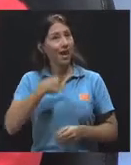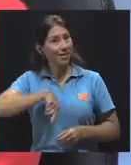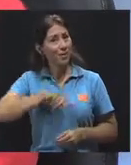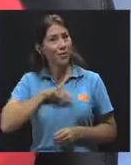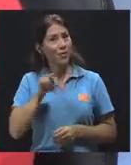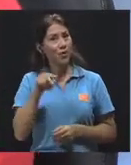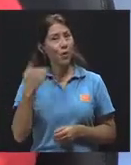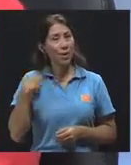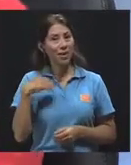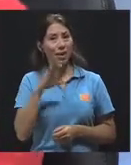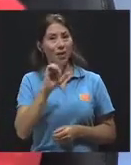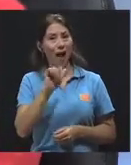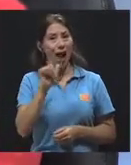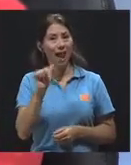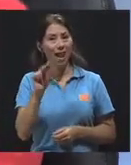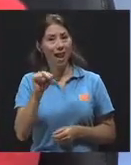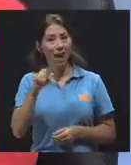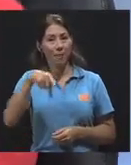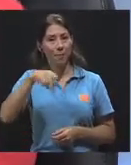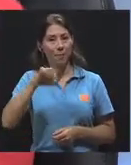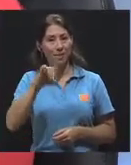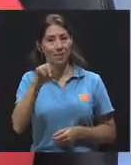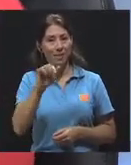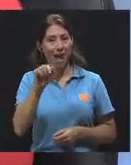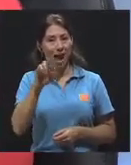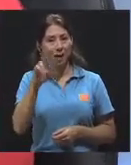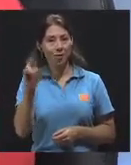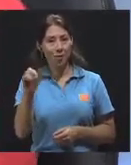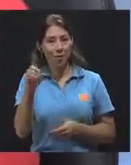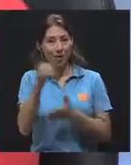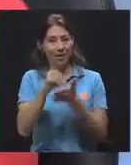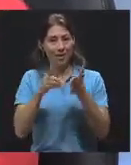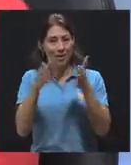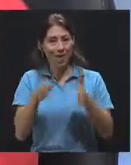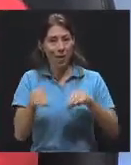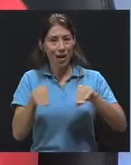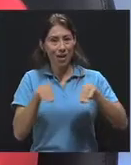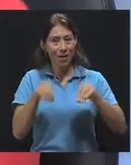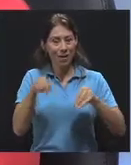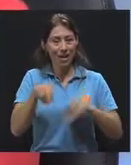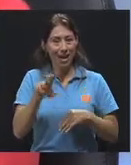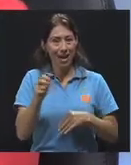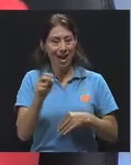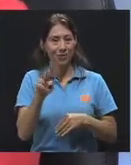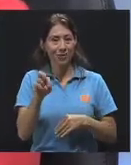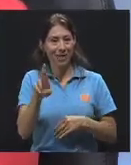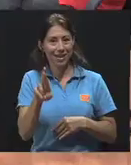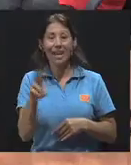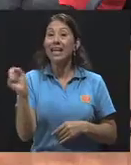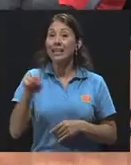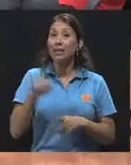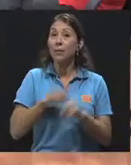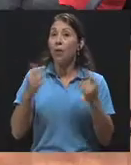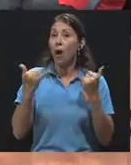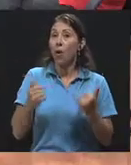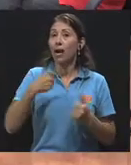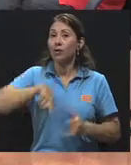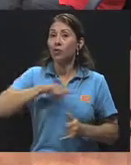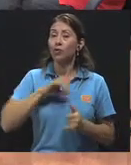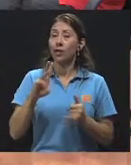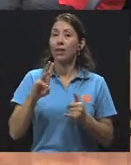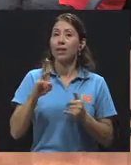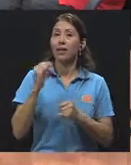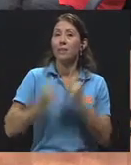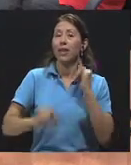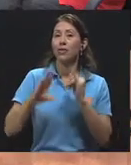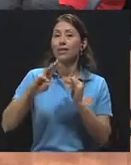De nuestro compañero Alan Pizarro. De, exacto, que nos ha acompañado en tres de los seis módulos. Canal, sí. Pero ahora que estamos